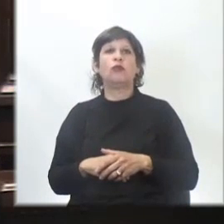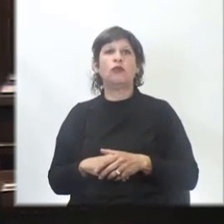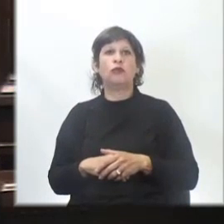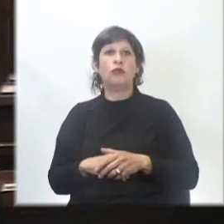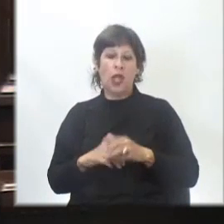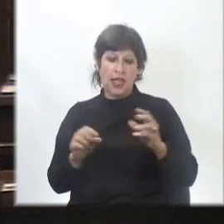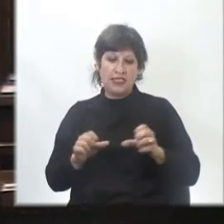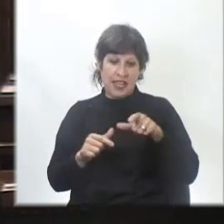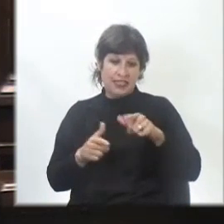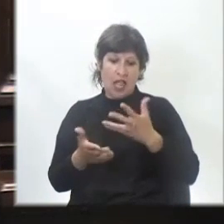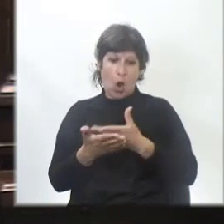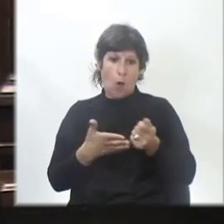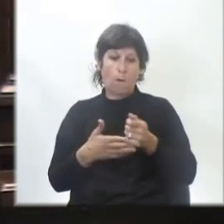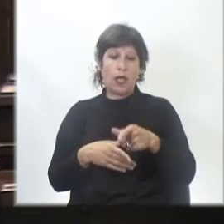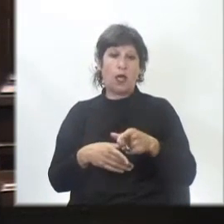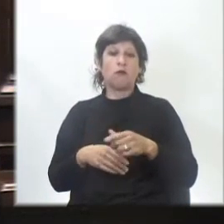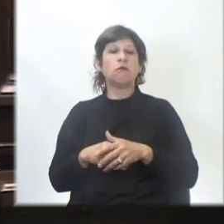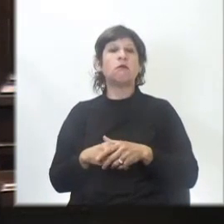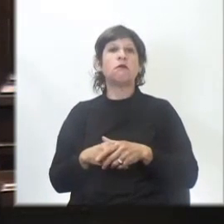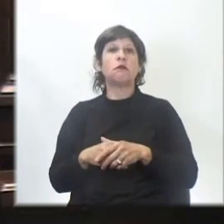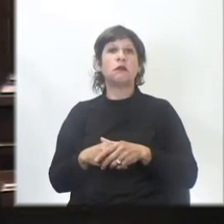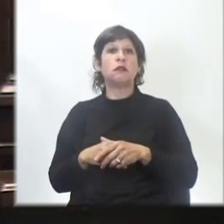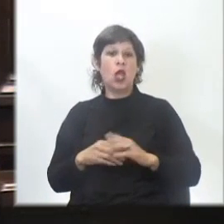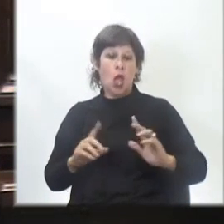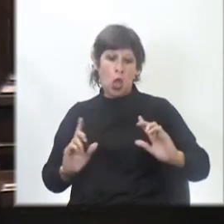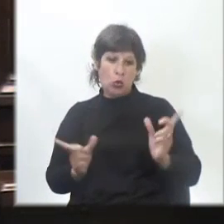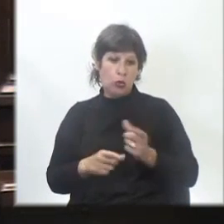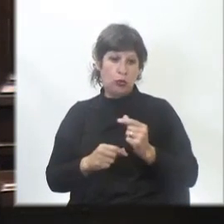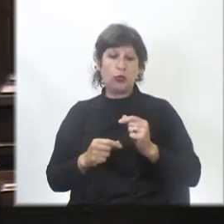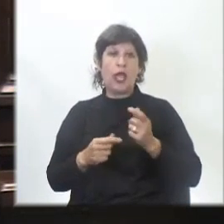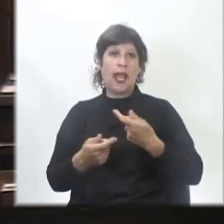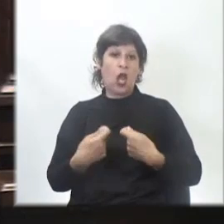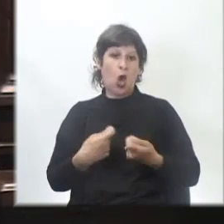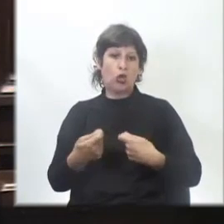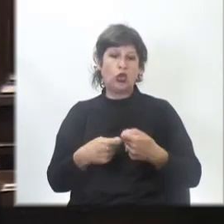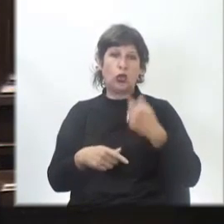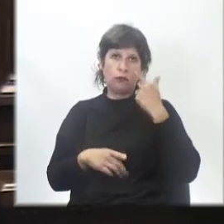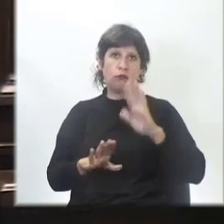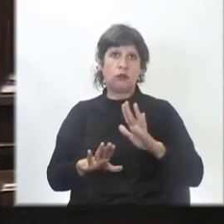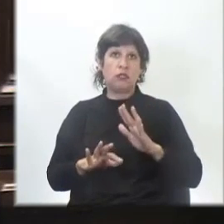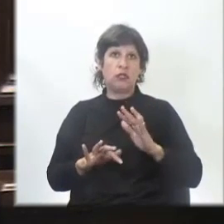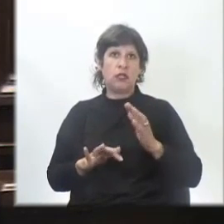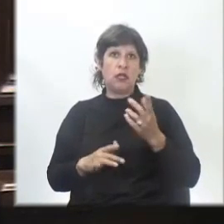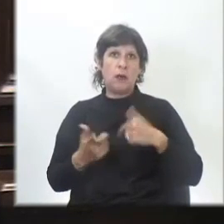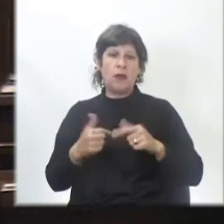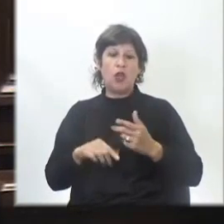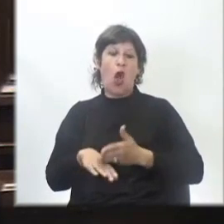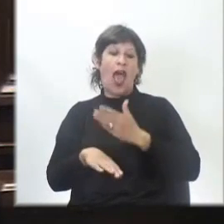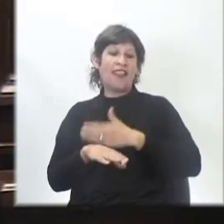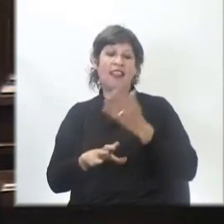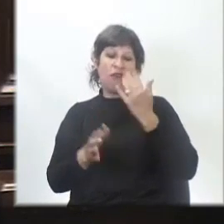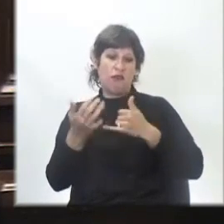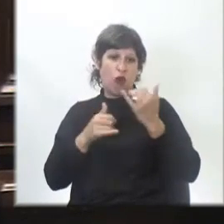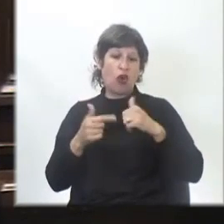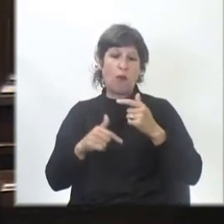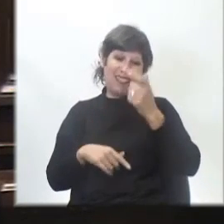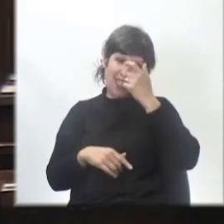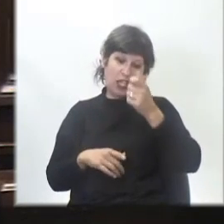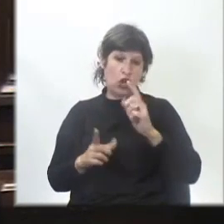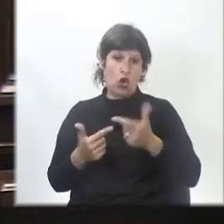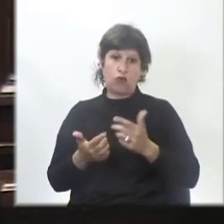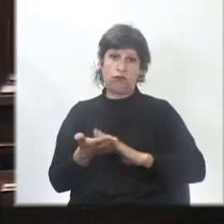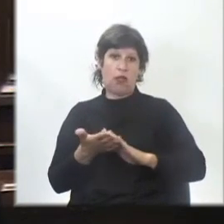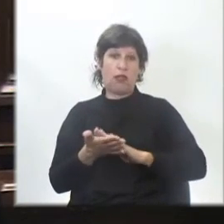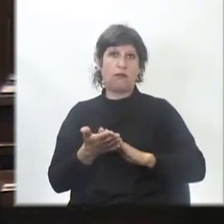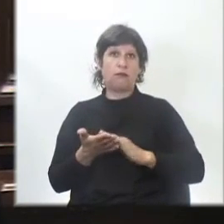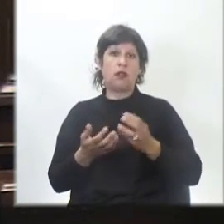se hace esta compra, se cierra el negocio sin informes técnicos previos, porque los informes técnicos que